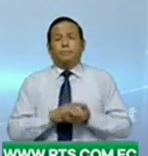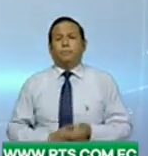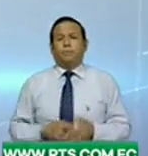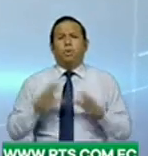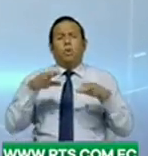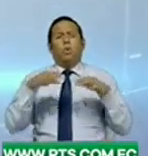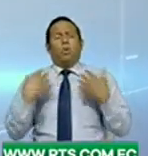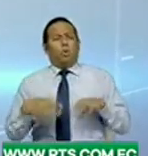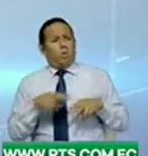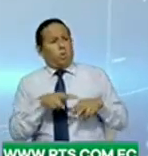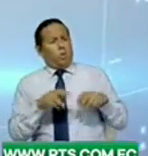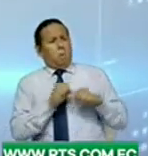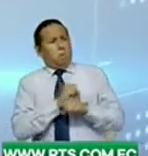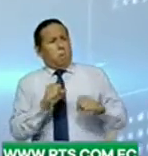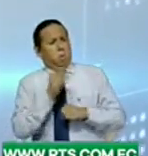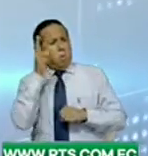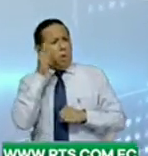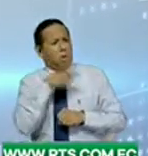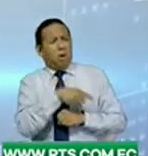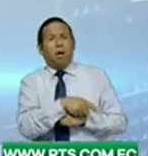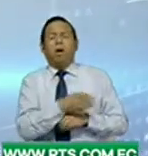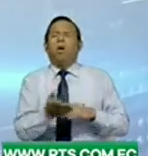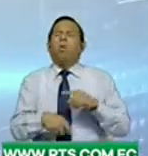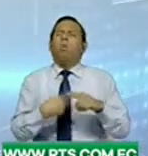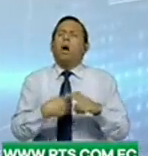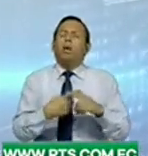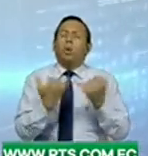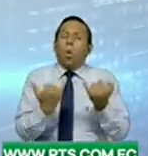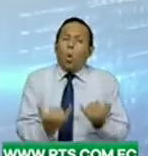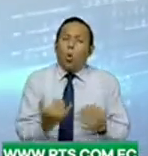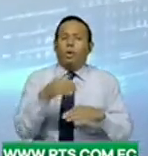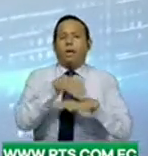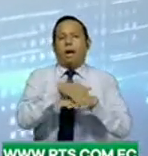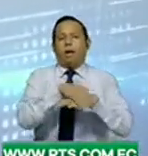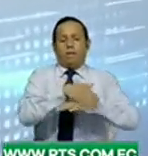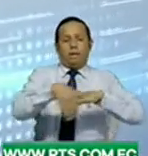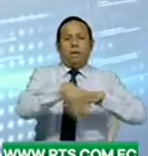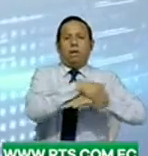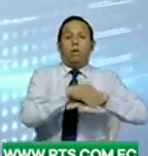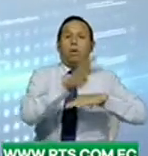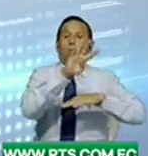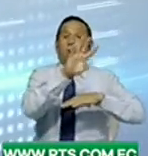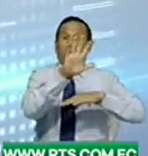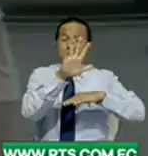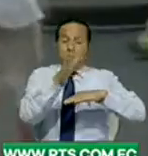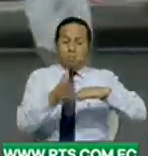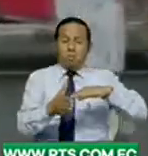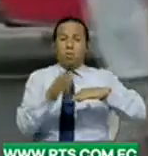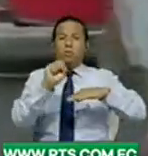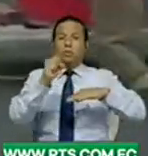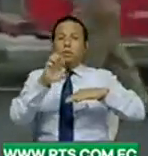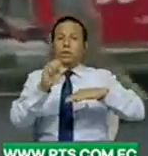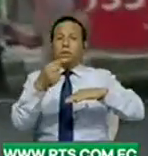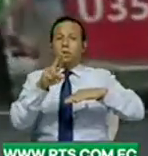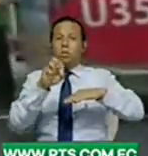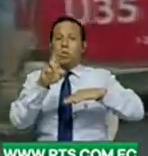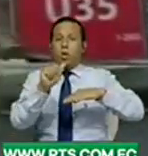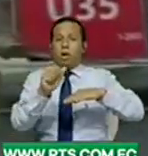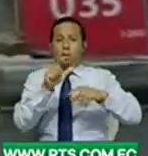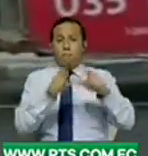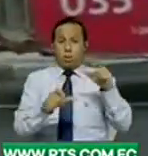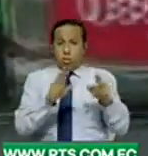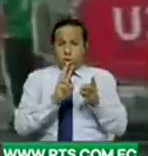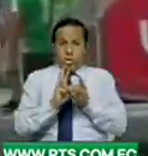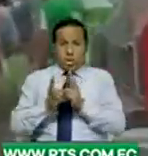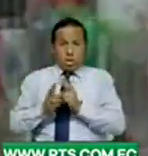El incendio se registró la tarde de hoy en las calles 45 y Francisco Segura. Vecinos del sector